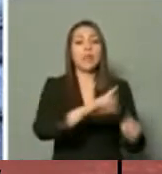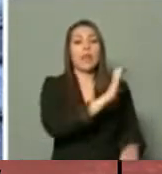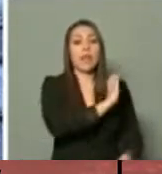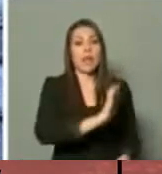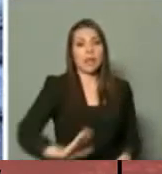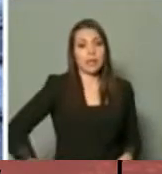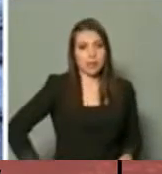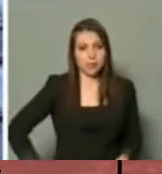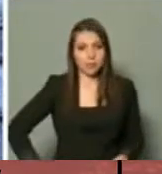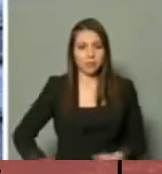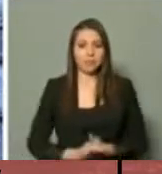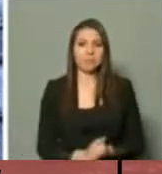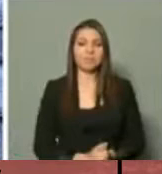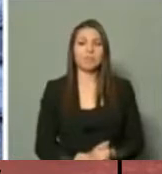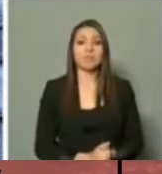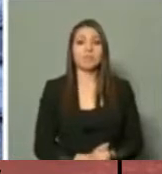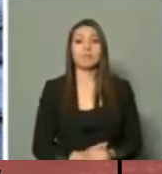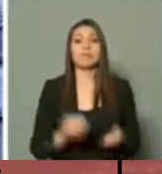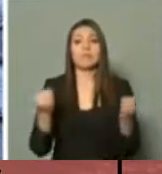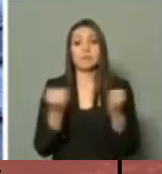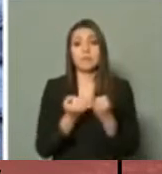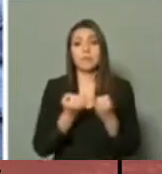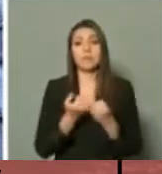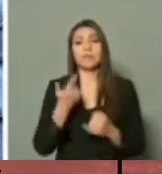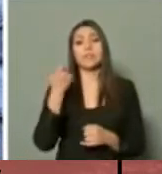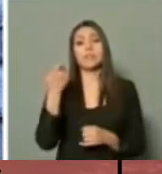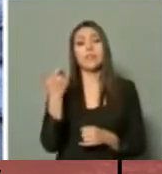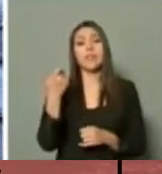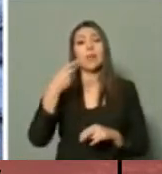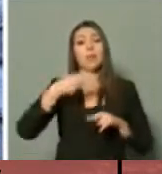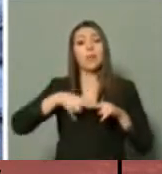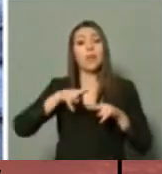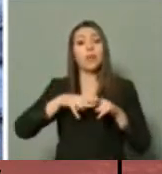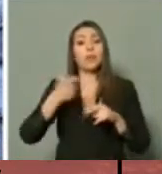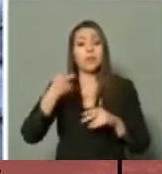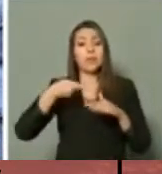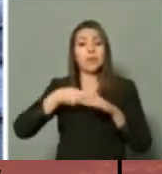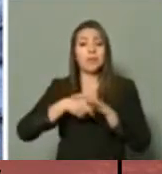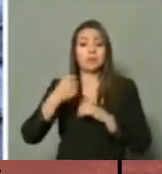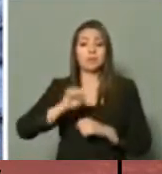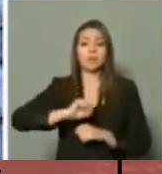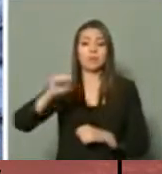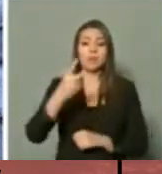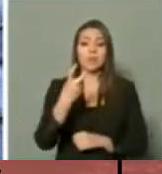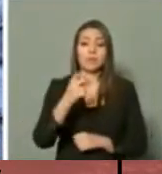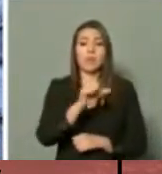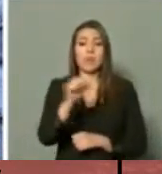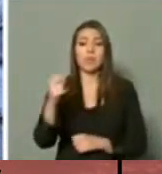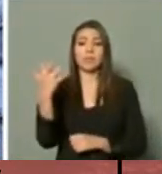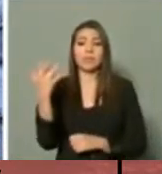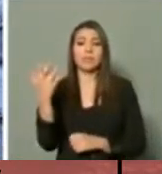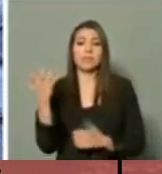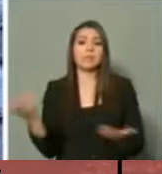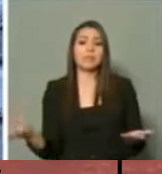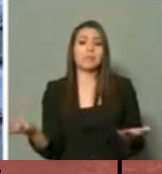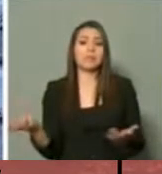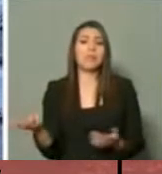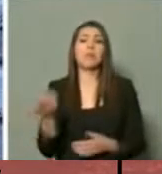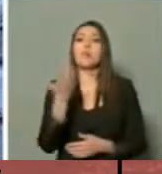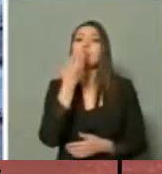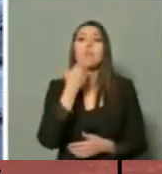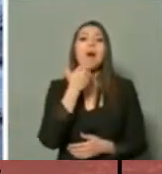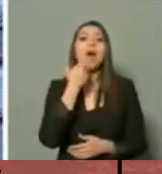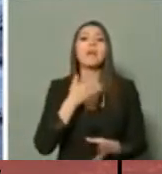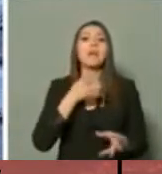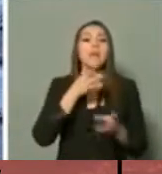gustaría también pues decirles que nos subieron el boleto del metro de 2 pesos a 5 pesos, ¿no? Y que no hay mejora.